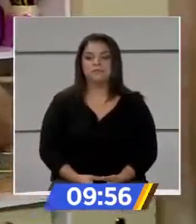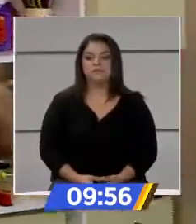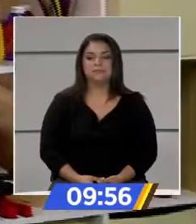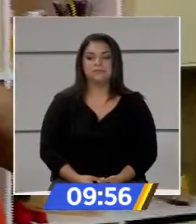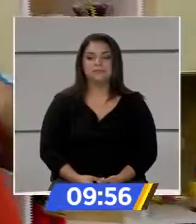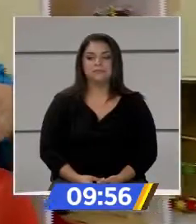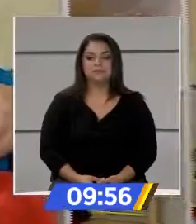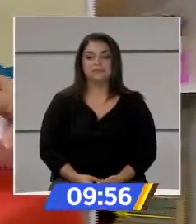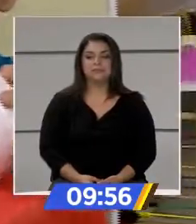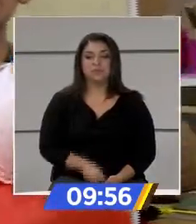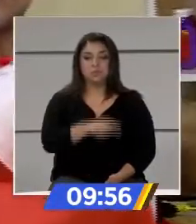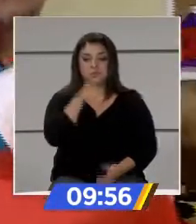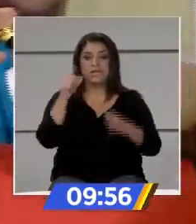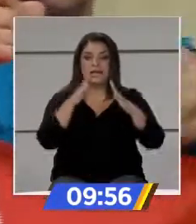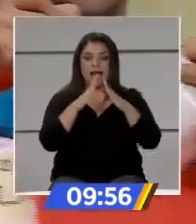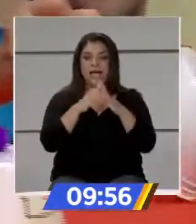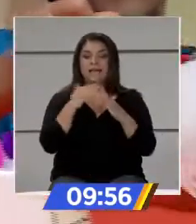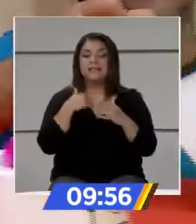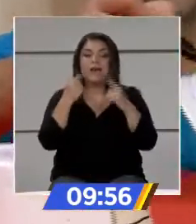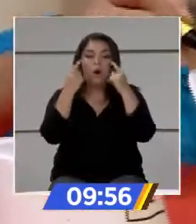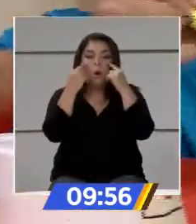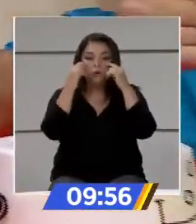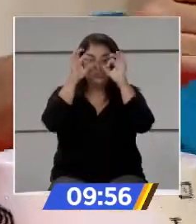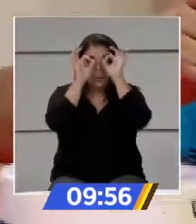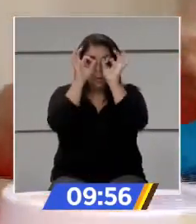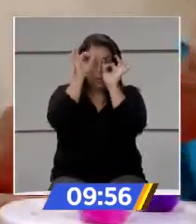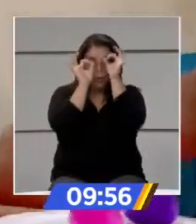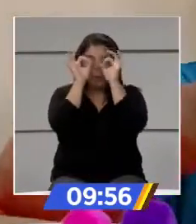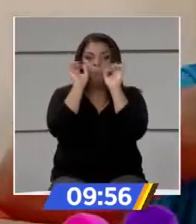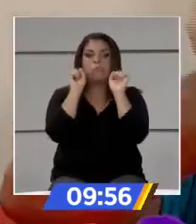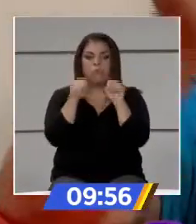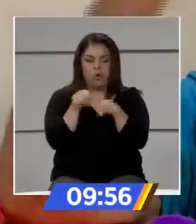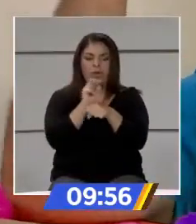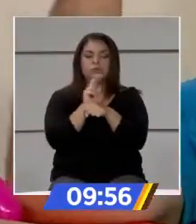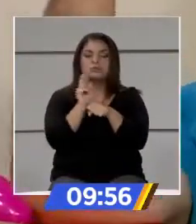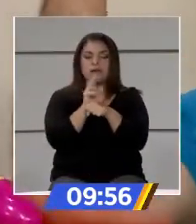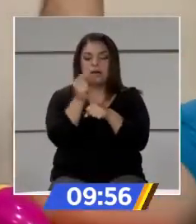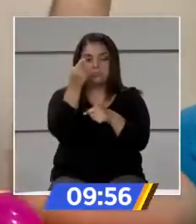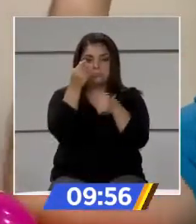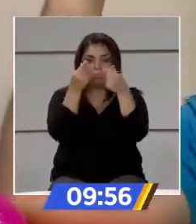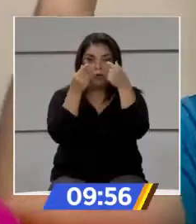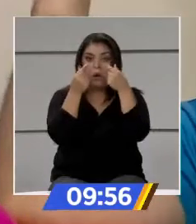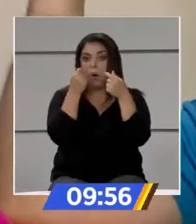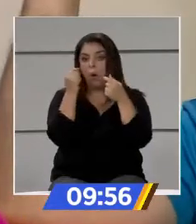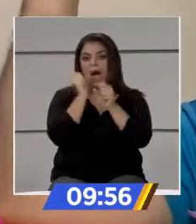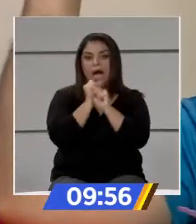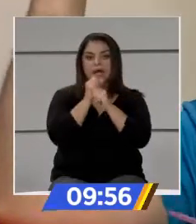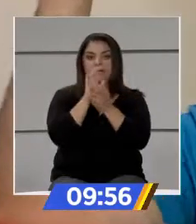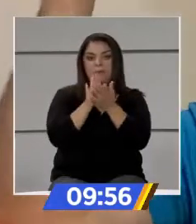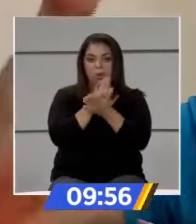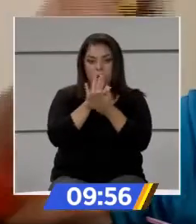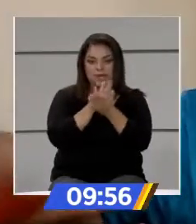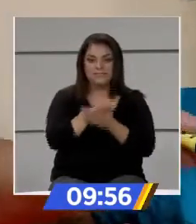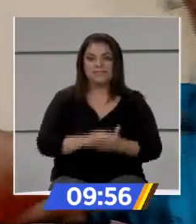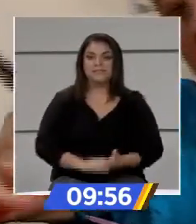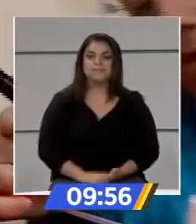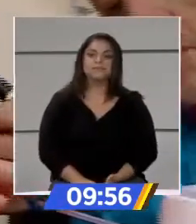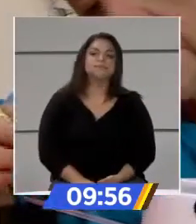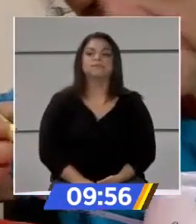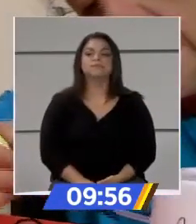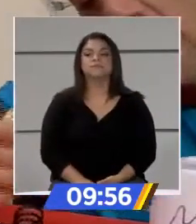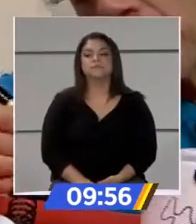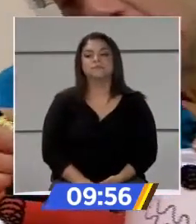Si ustedes en la casa tienen ojitos móviles o así, pues los pueden usar. Y si no, hacen boquitos.